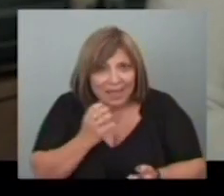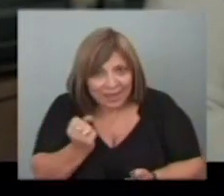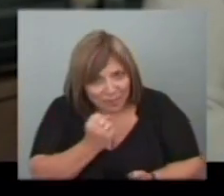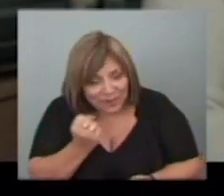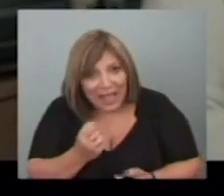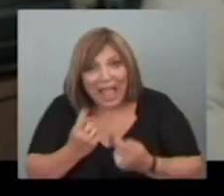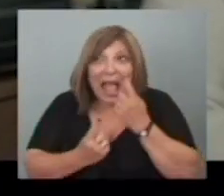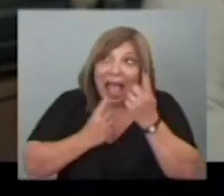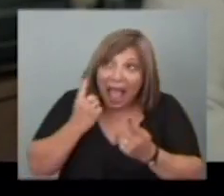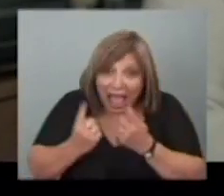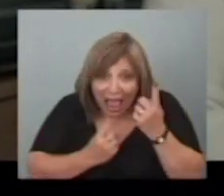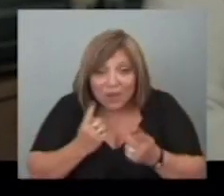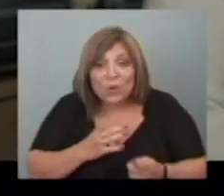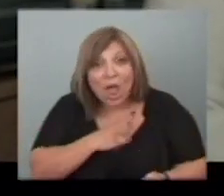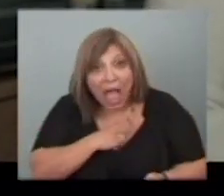Seguramente hay algunos